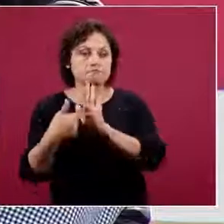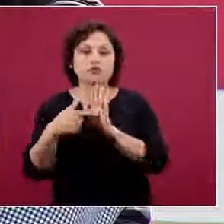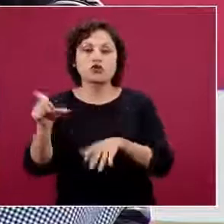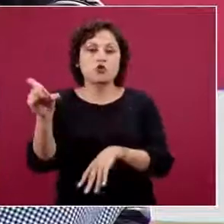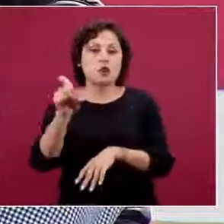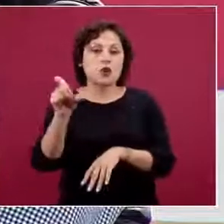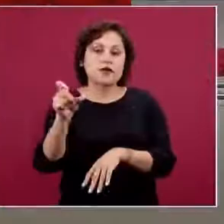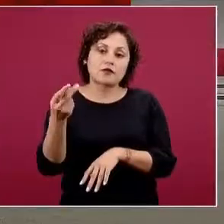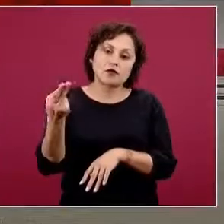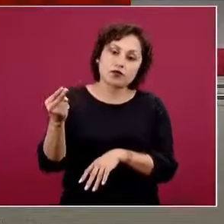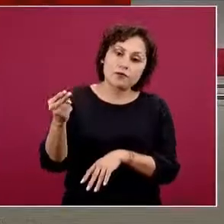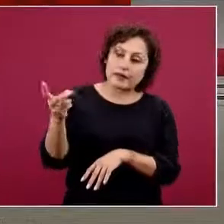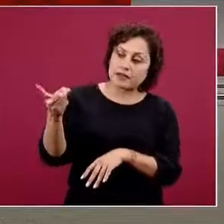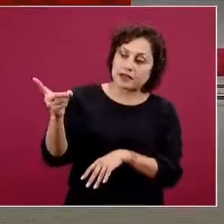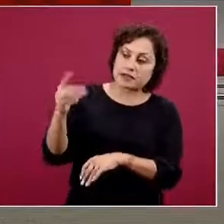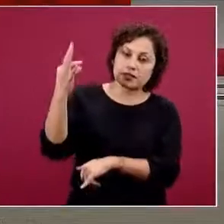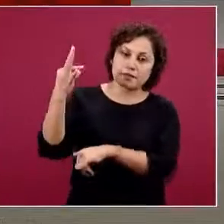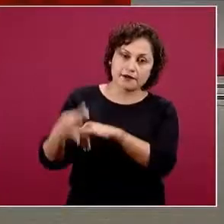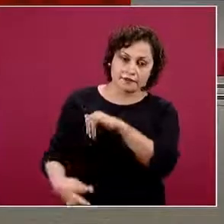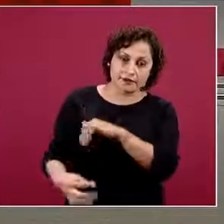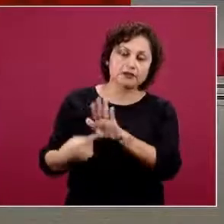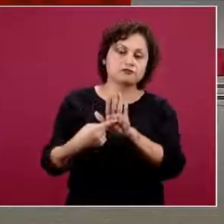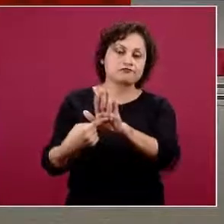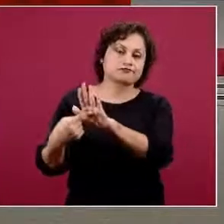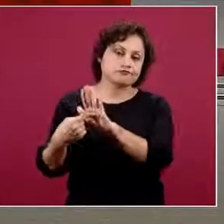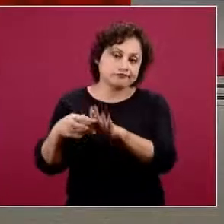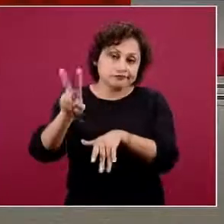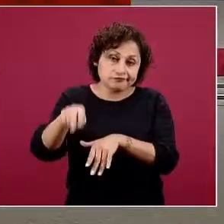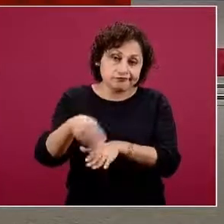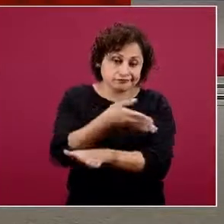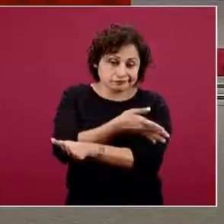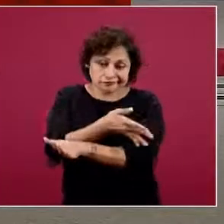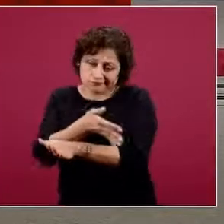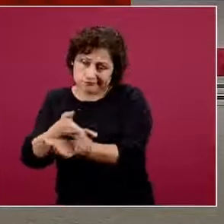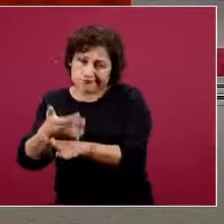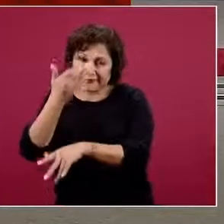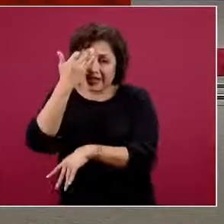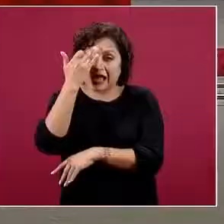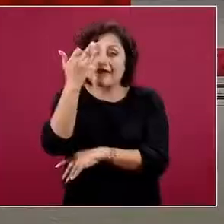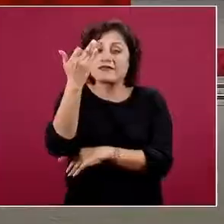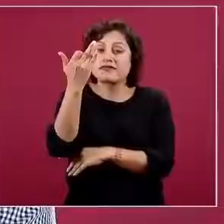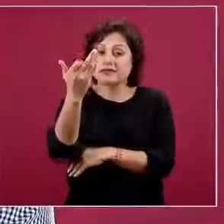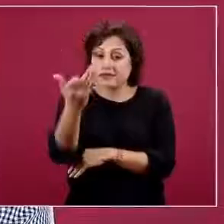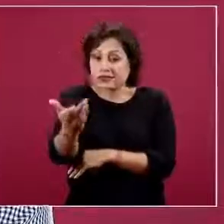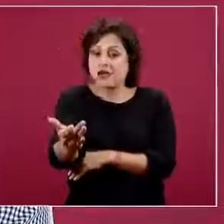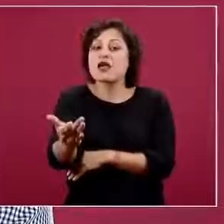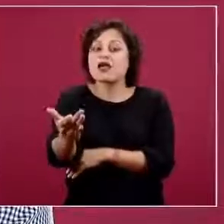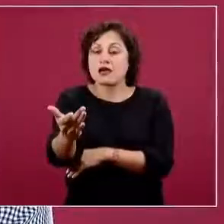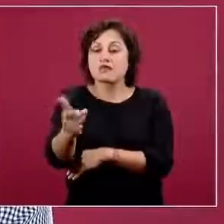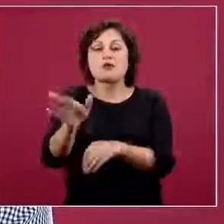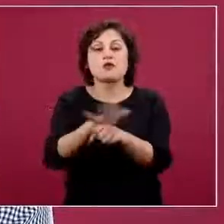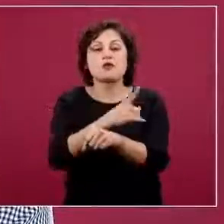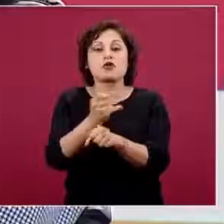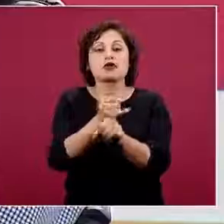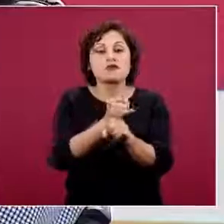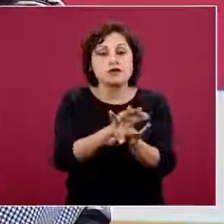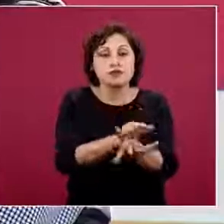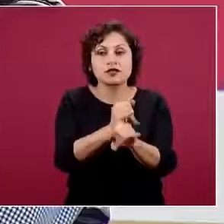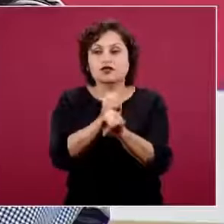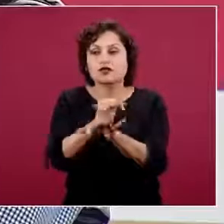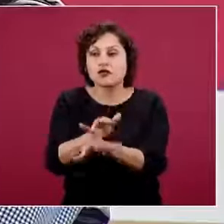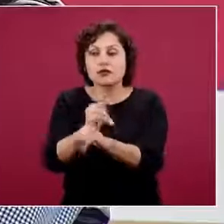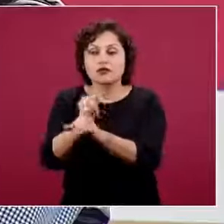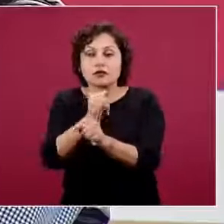hasta fines de noviembre o diciembre. Entonces es un proceso muy elaborado que requiere mucha integración de información, mucho